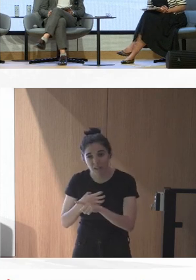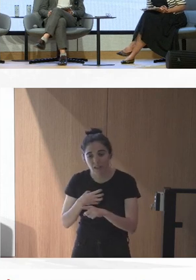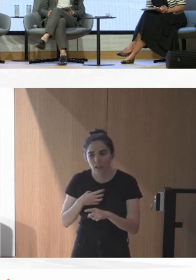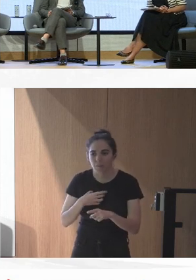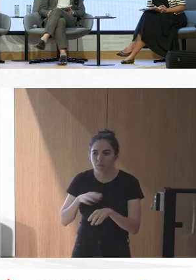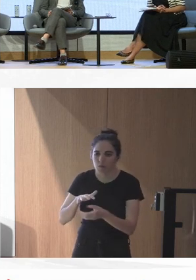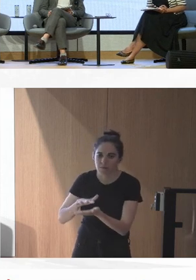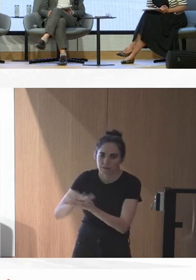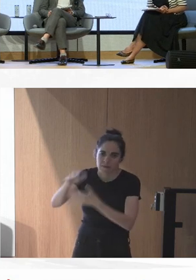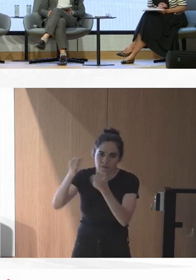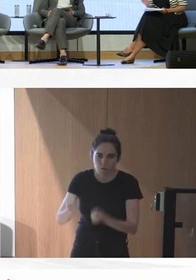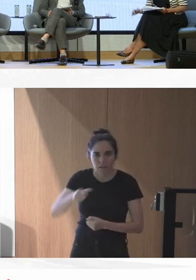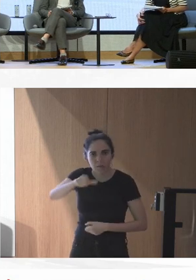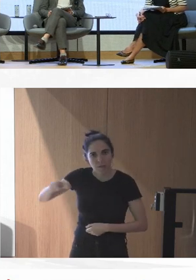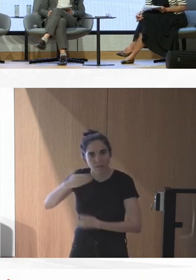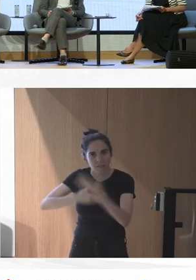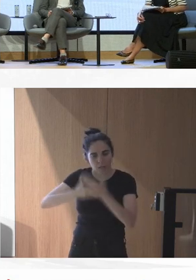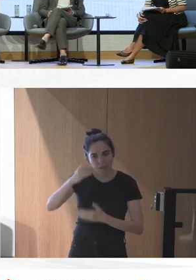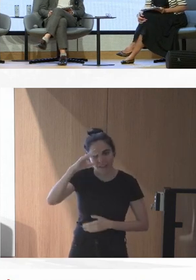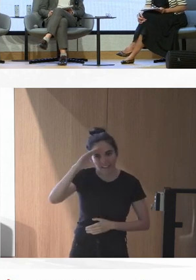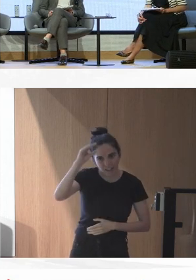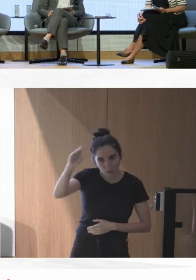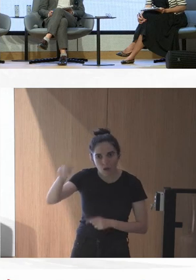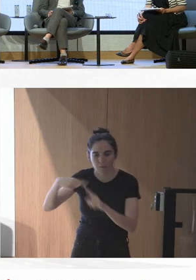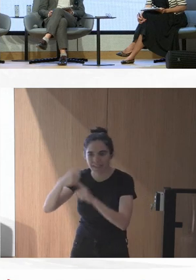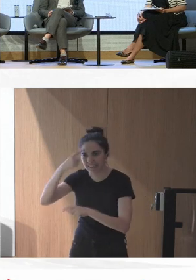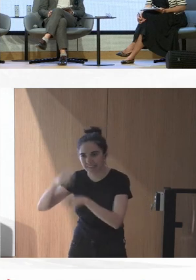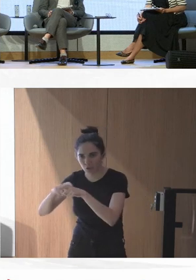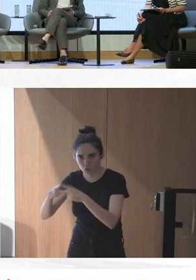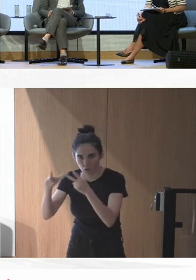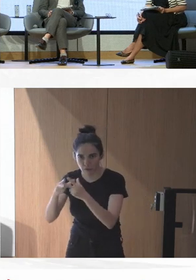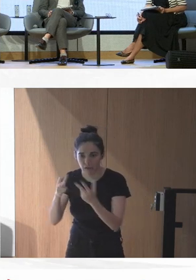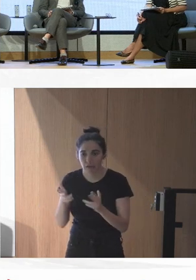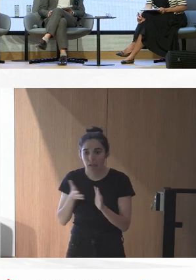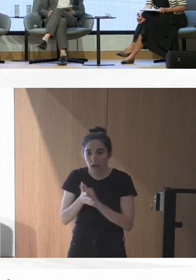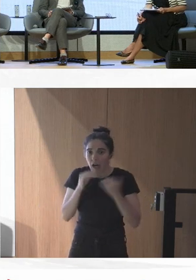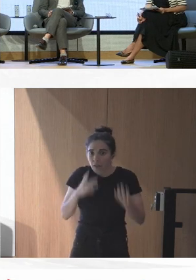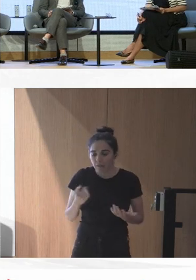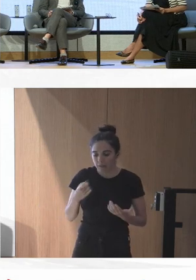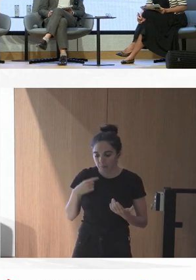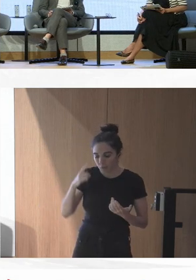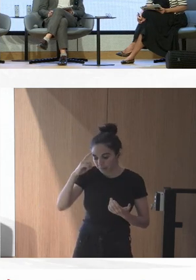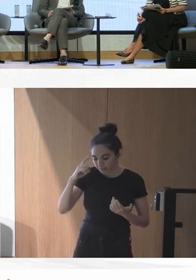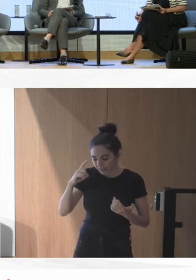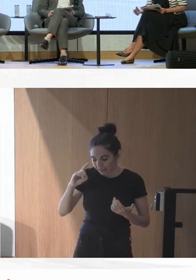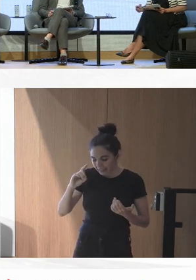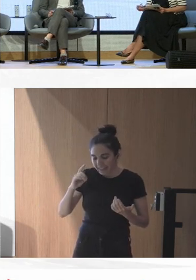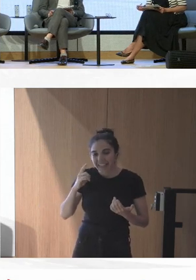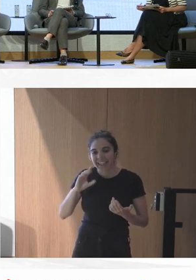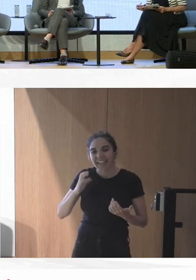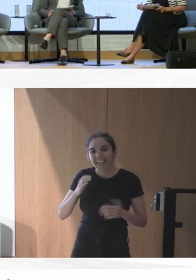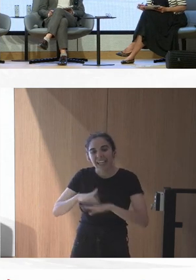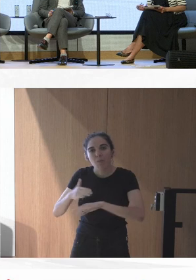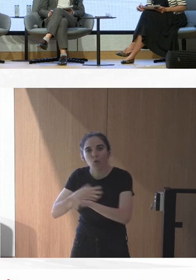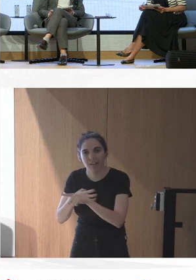con discapacidad intelectual y psicosocial. Entonces, tenemos que lograr al final de cuentas que la inimputabilidad sea una figura neutra, eso por un lado, y